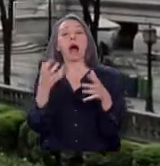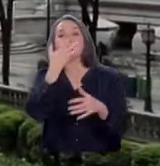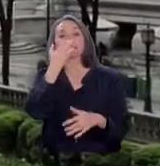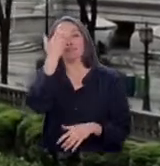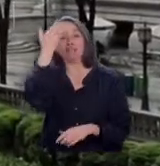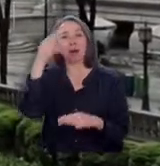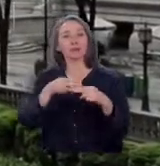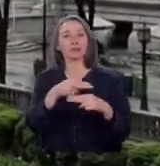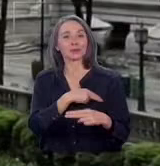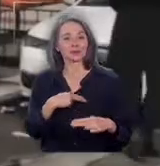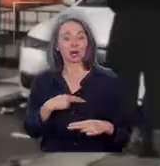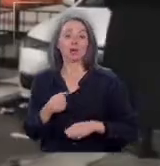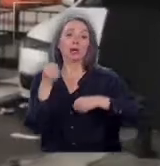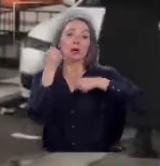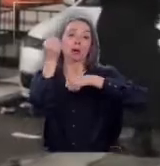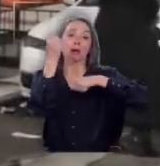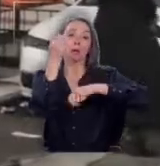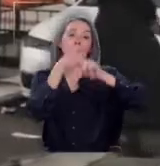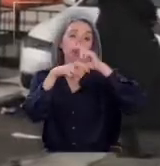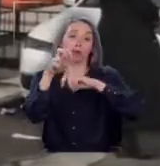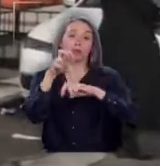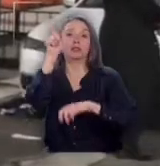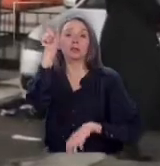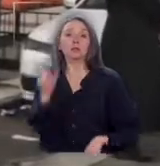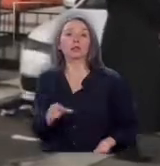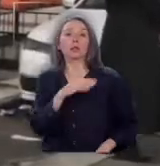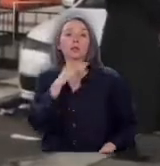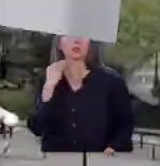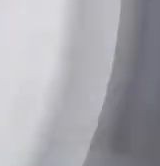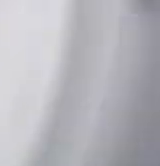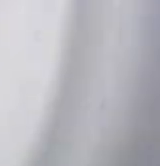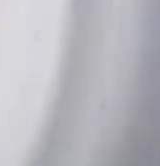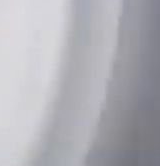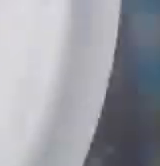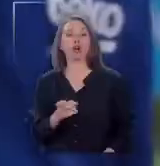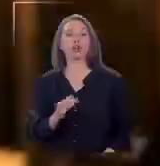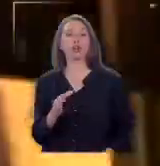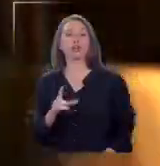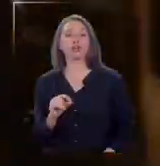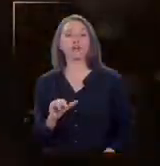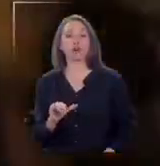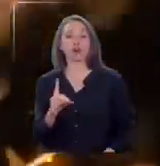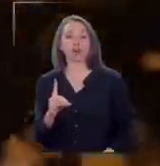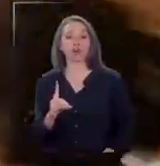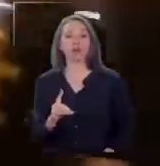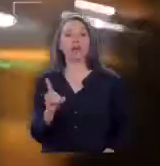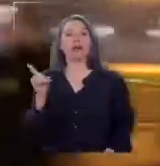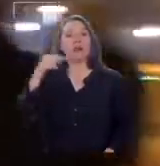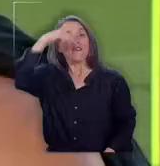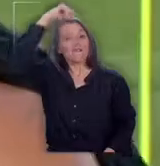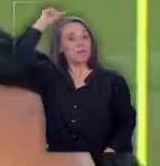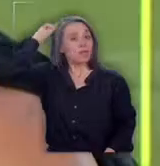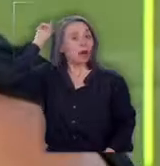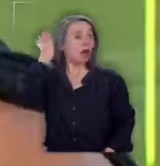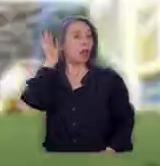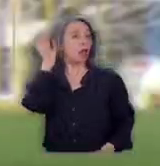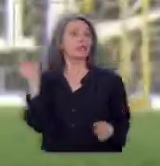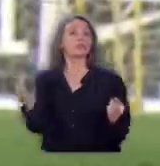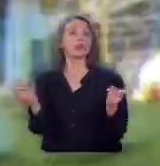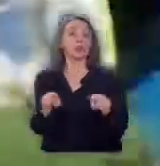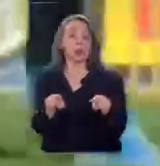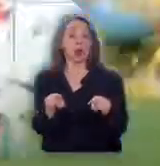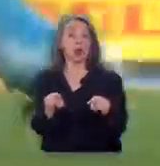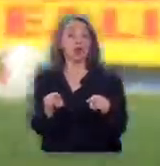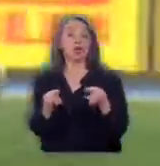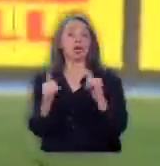continúan las protestas por la muerte de George Floyd Arturo Vidal y Alexis vuelven a la